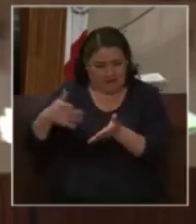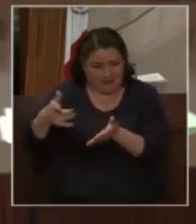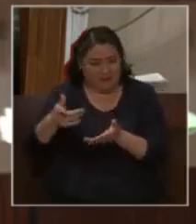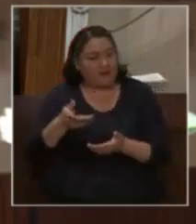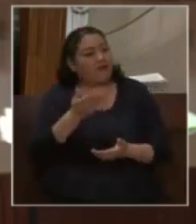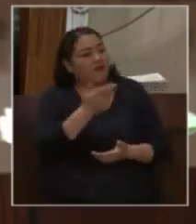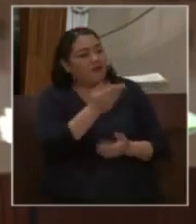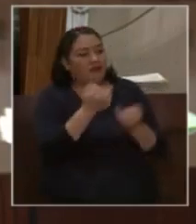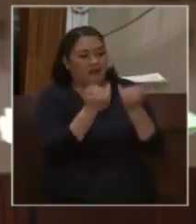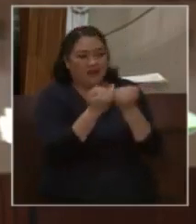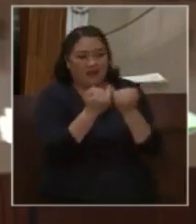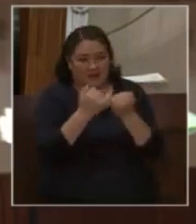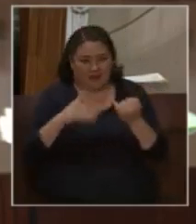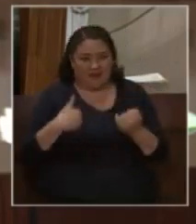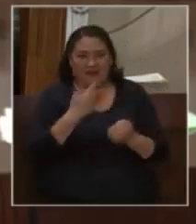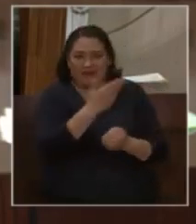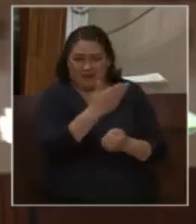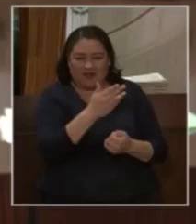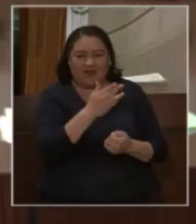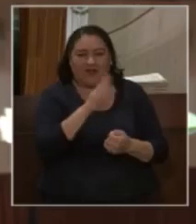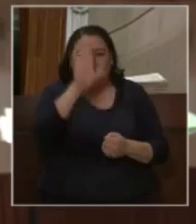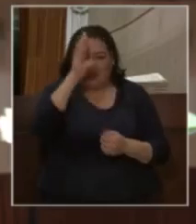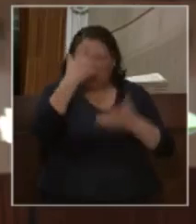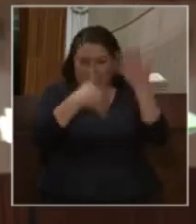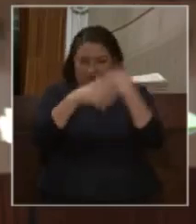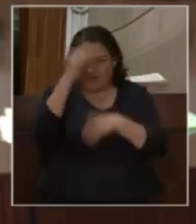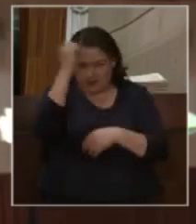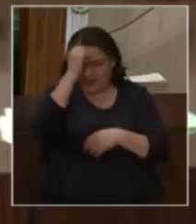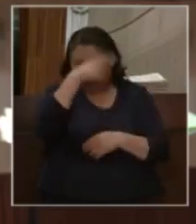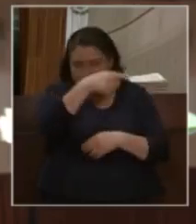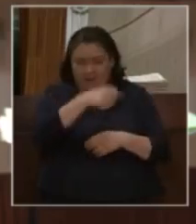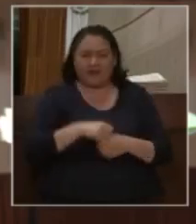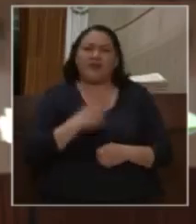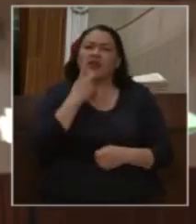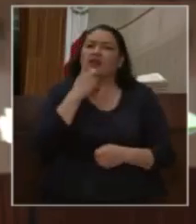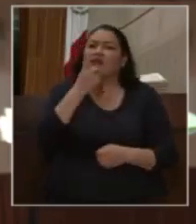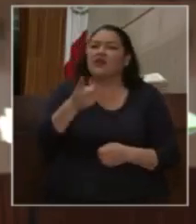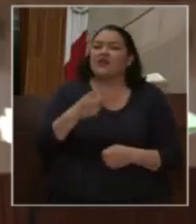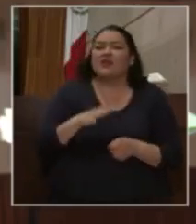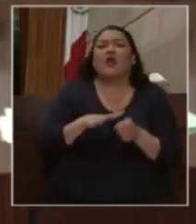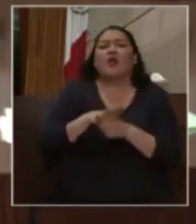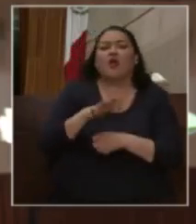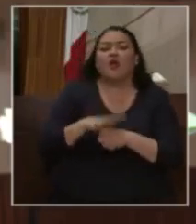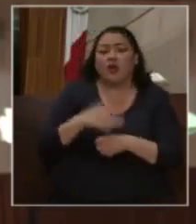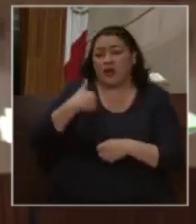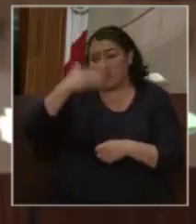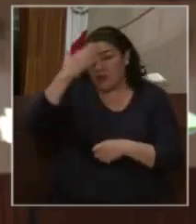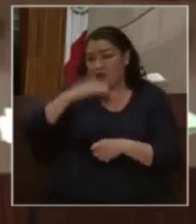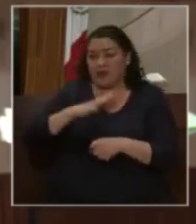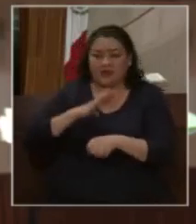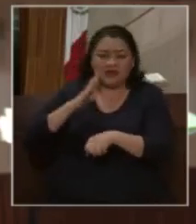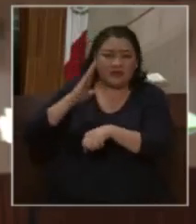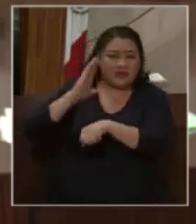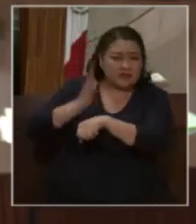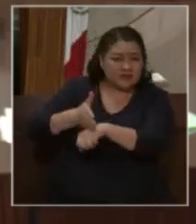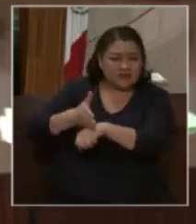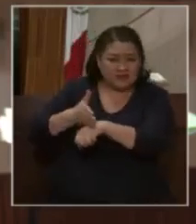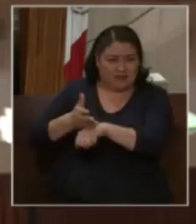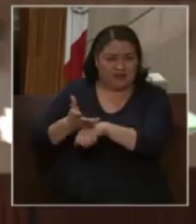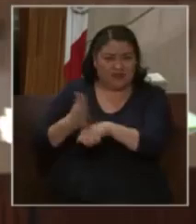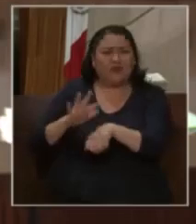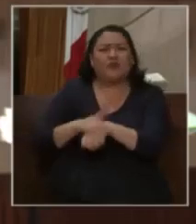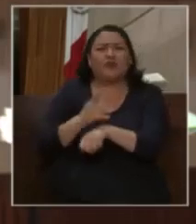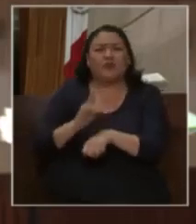el magistrado que me antecedió, pues básicamente una sanción por un